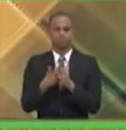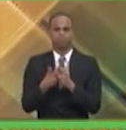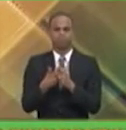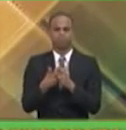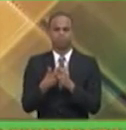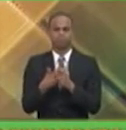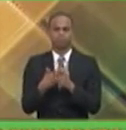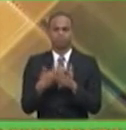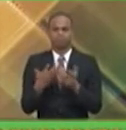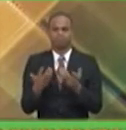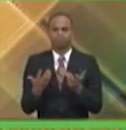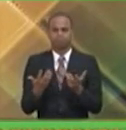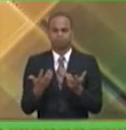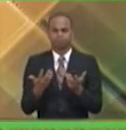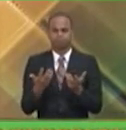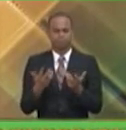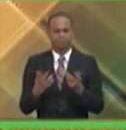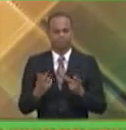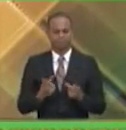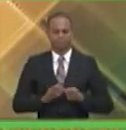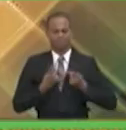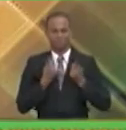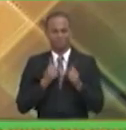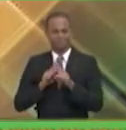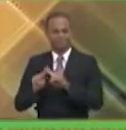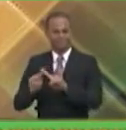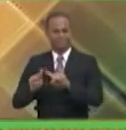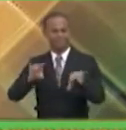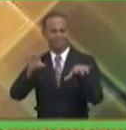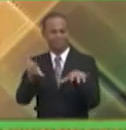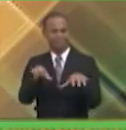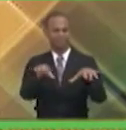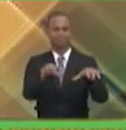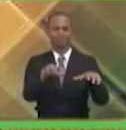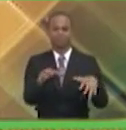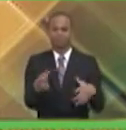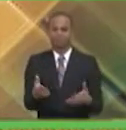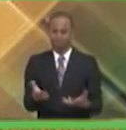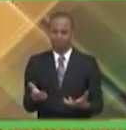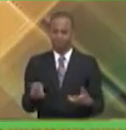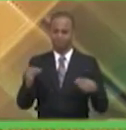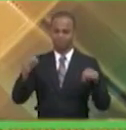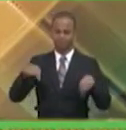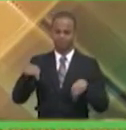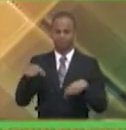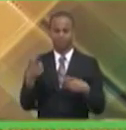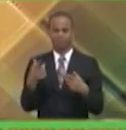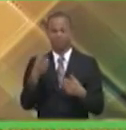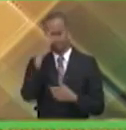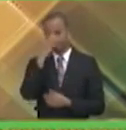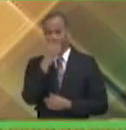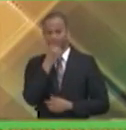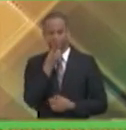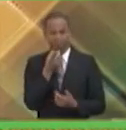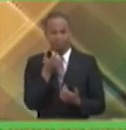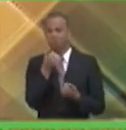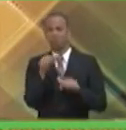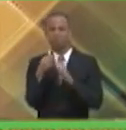lo que es la vida de cualquier país y del país dominicano en este caso.